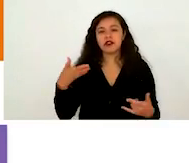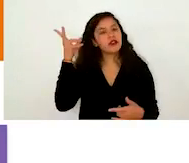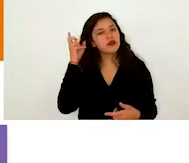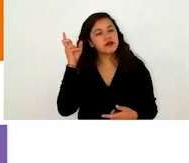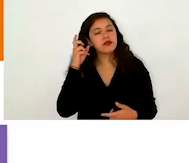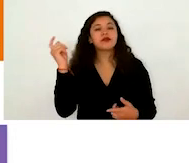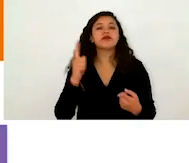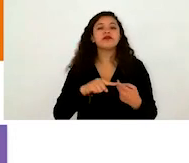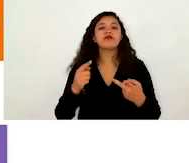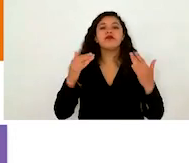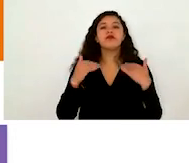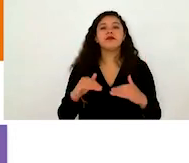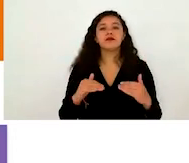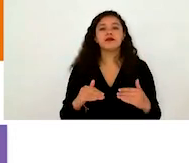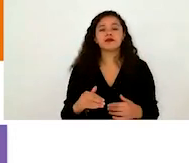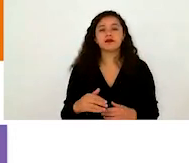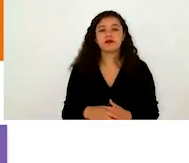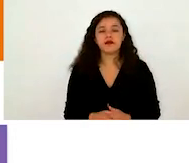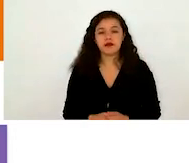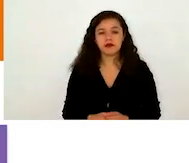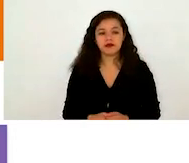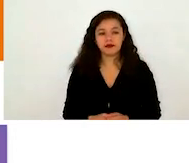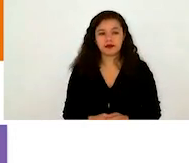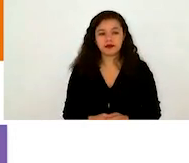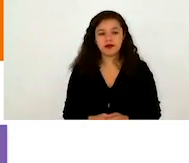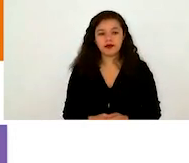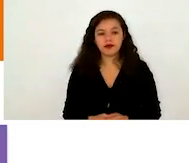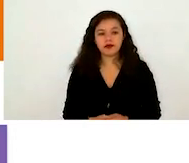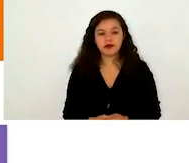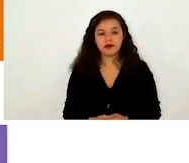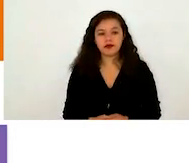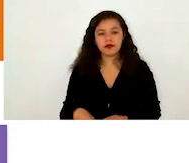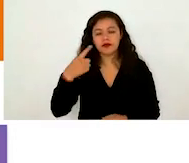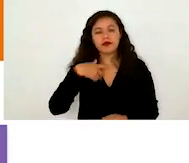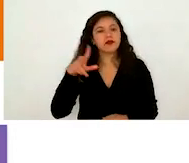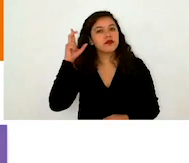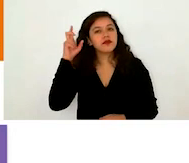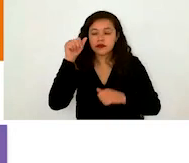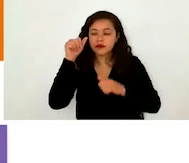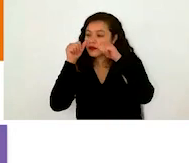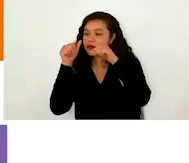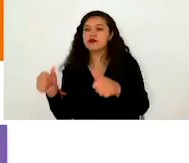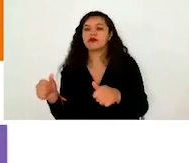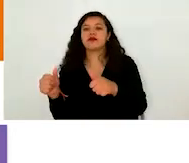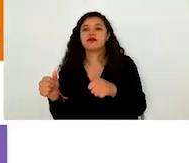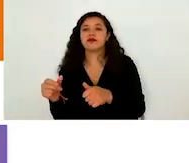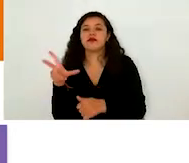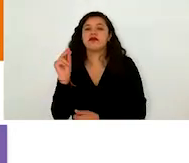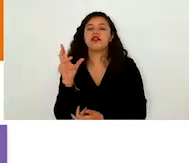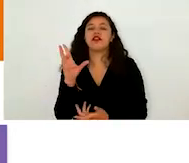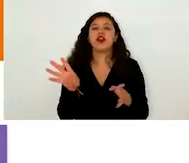punto sería no contra argumentar escuchen con atención no contra agrupa